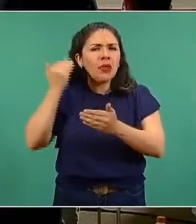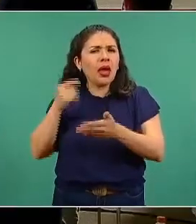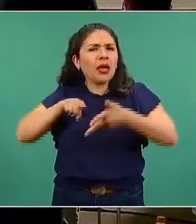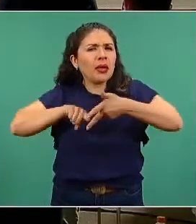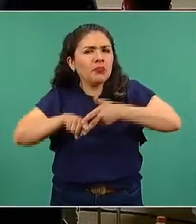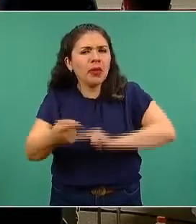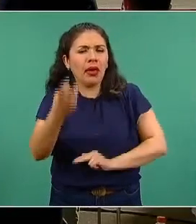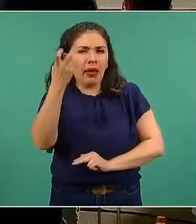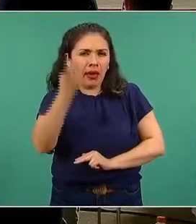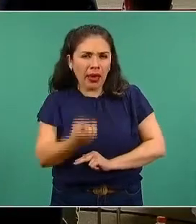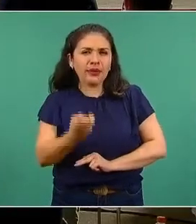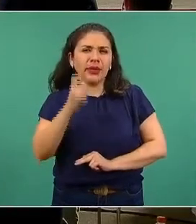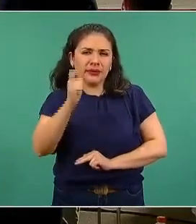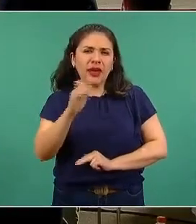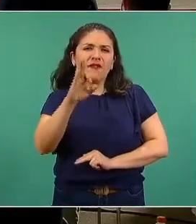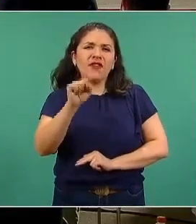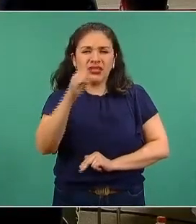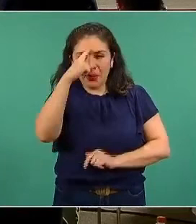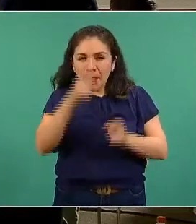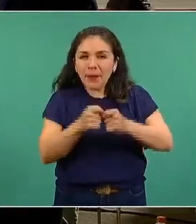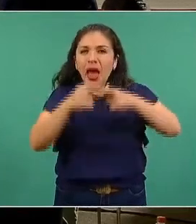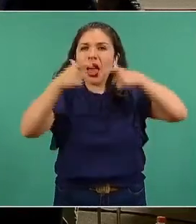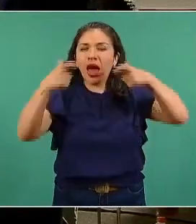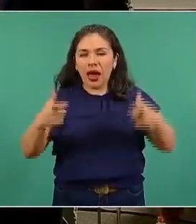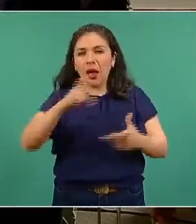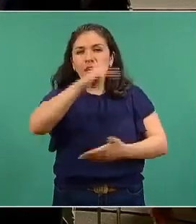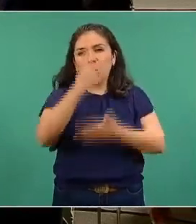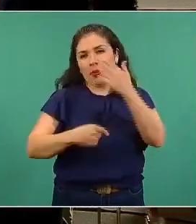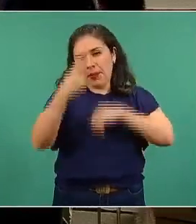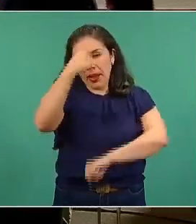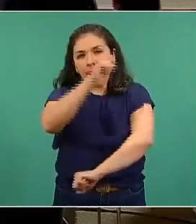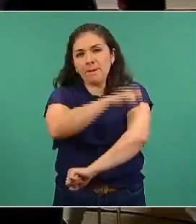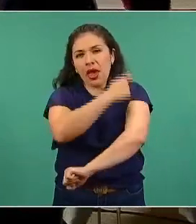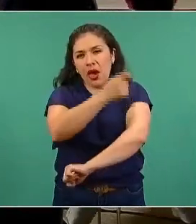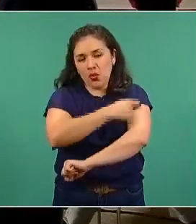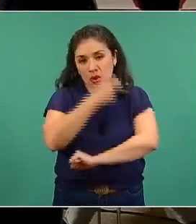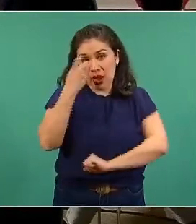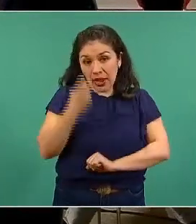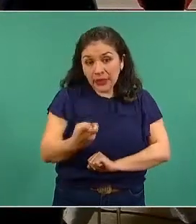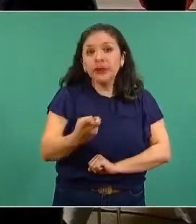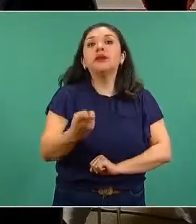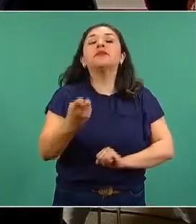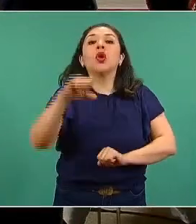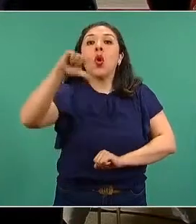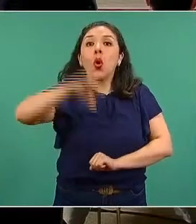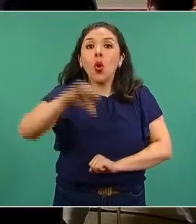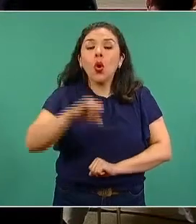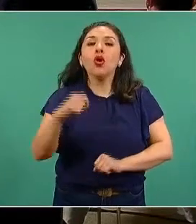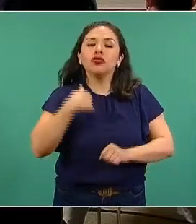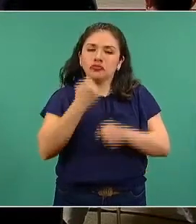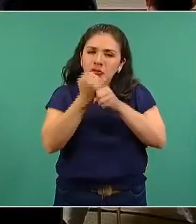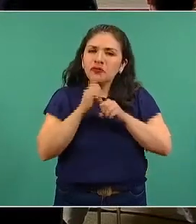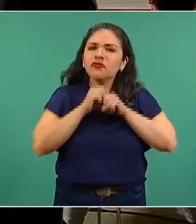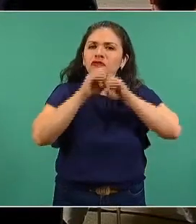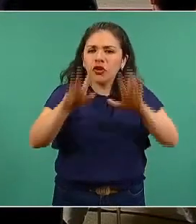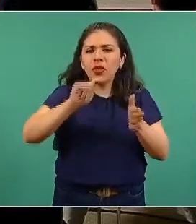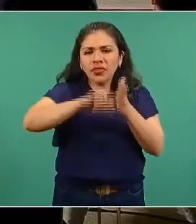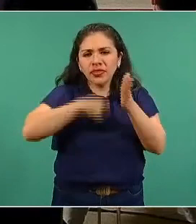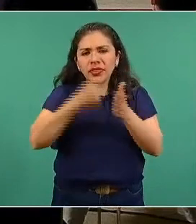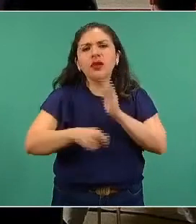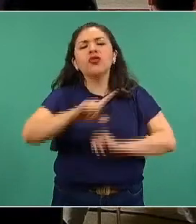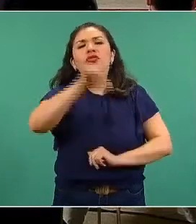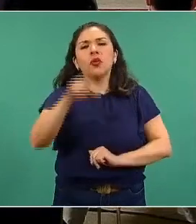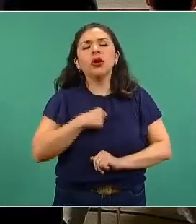que empezó la fase de expansión del programa de vacunación contra COVID, vamos a tener nuestro informe técnico y